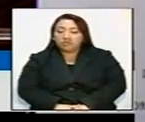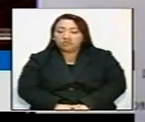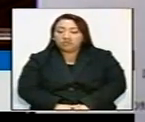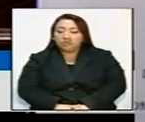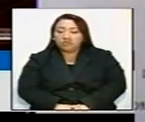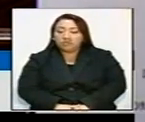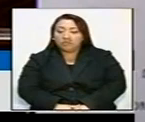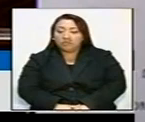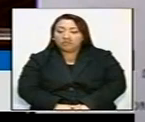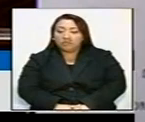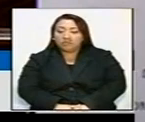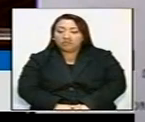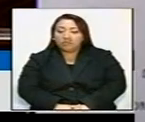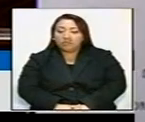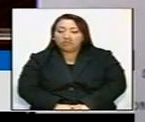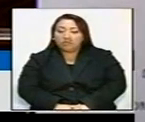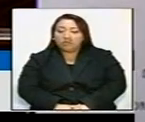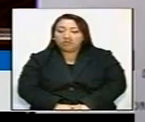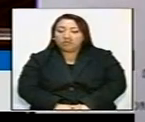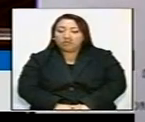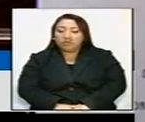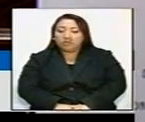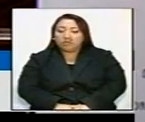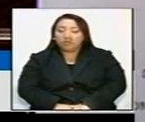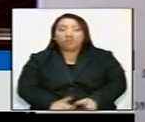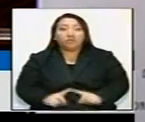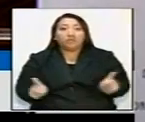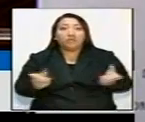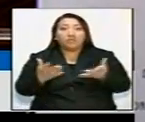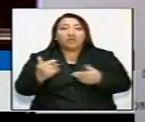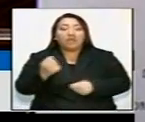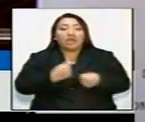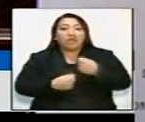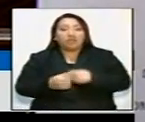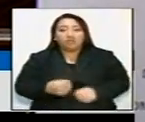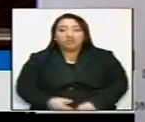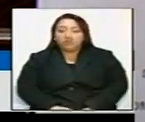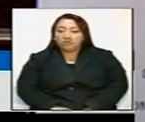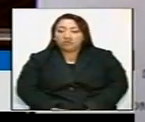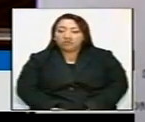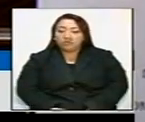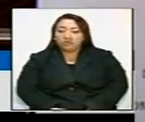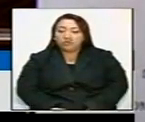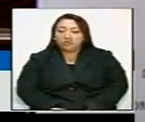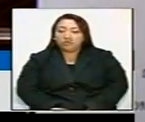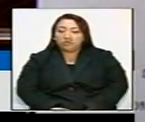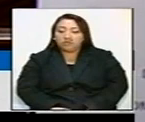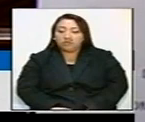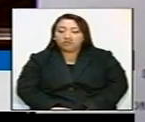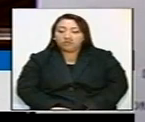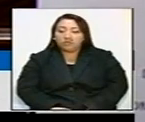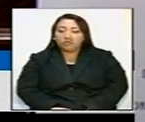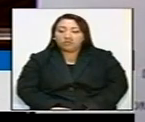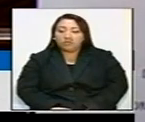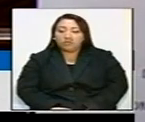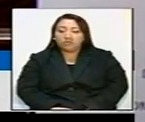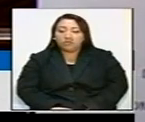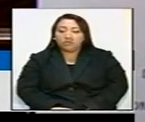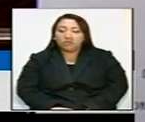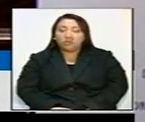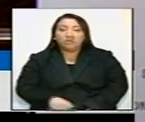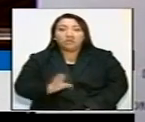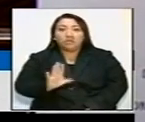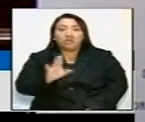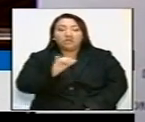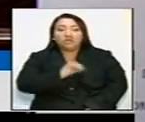prioritarios vinculados a diversos temas: infraestructura, capital humano, mercado laboral, temas de comercio exterior, temas institucionales también. En